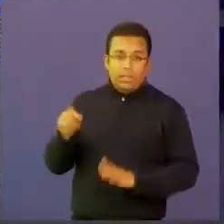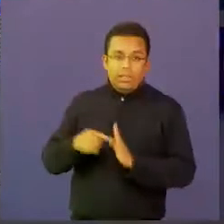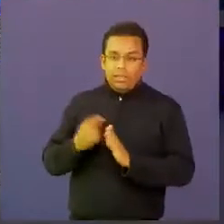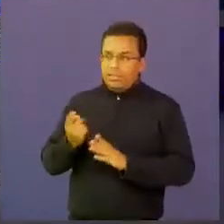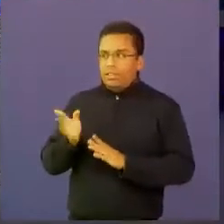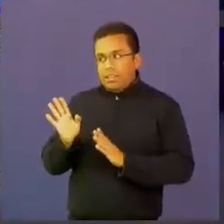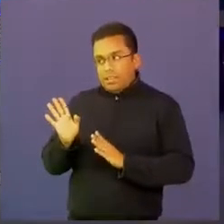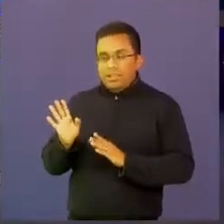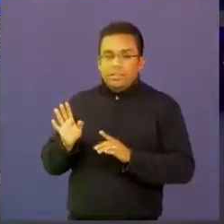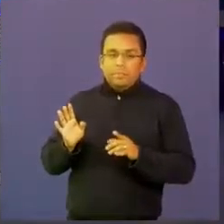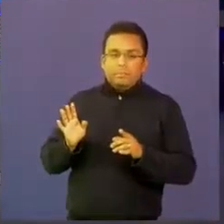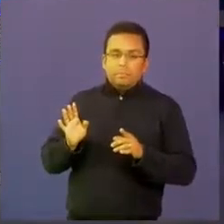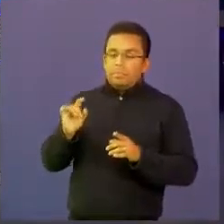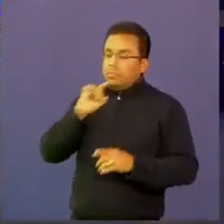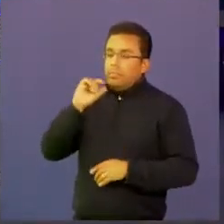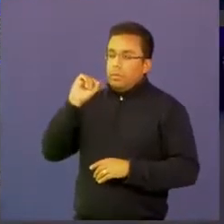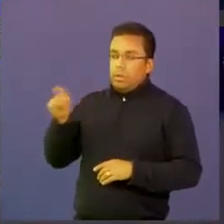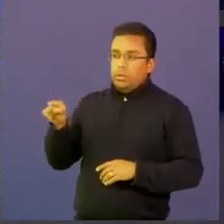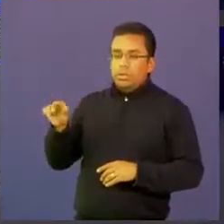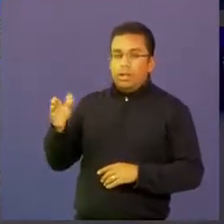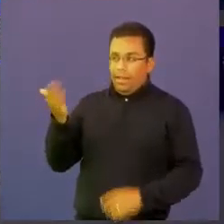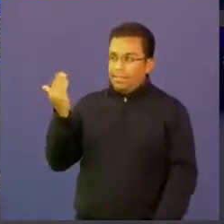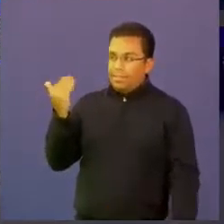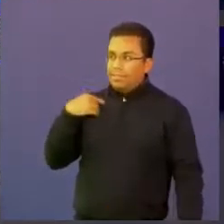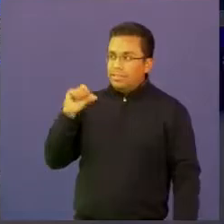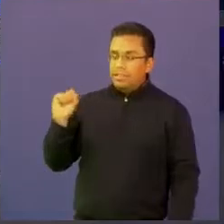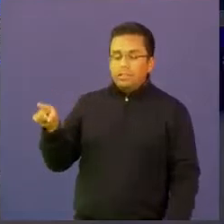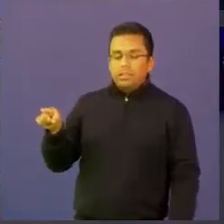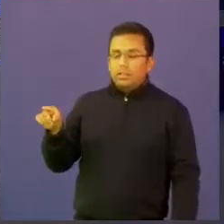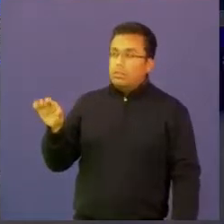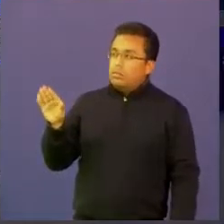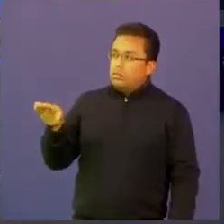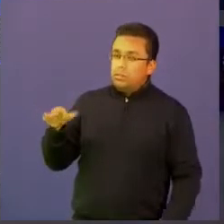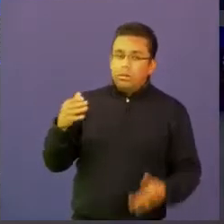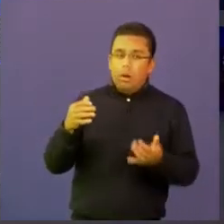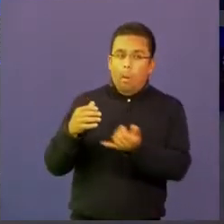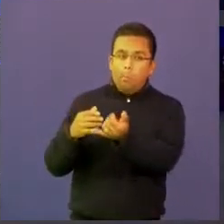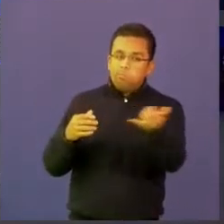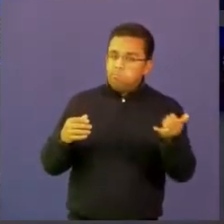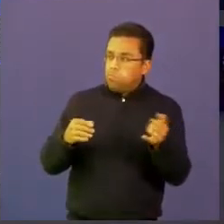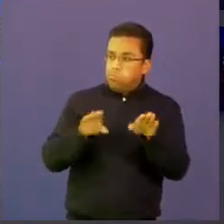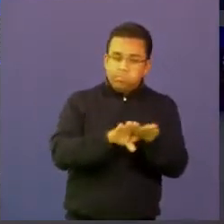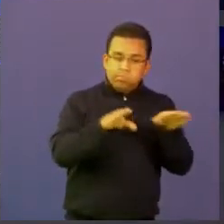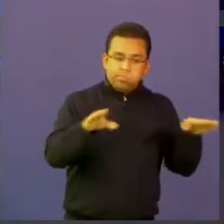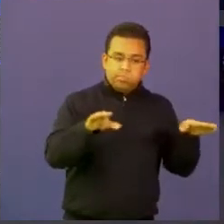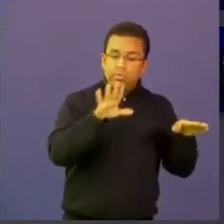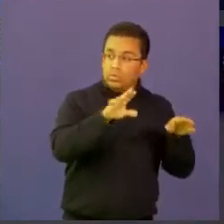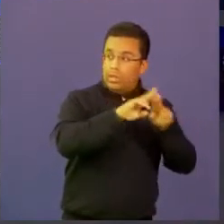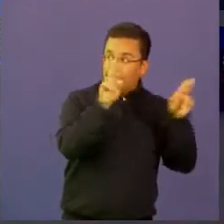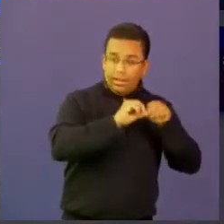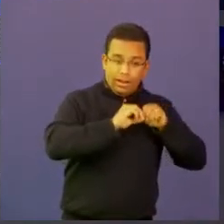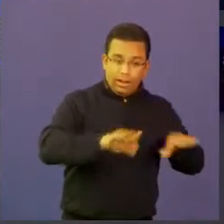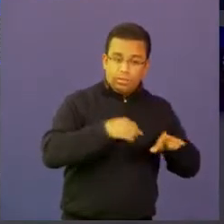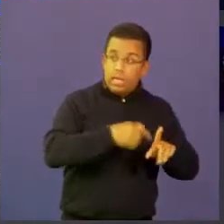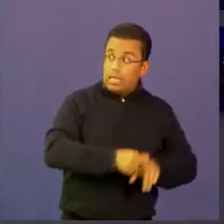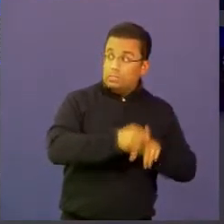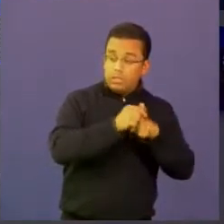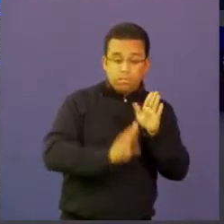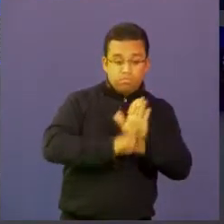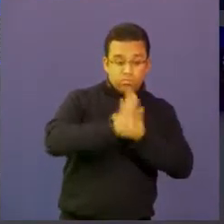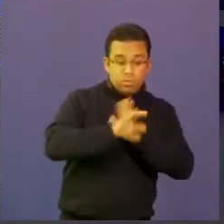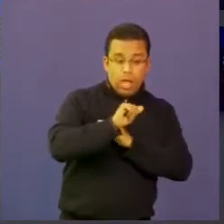cercano la pregunta que hacíamos hace un rato ¿existen plataformas especializadas para desarrollar aplicaciones como